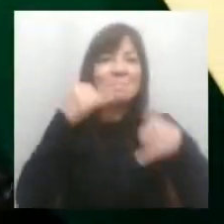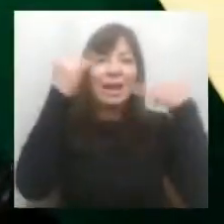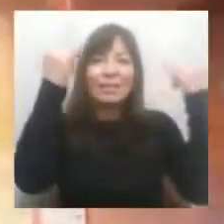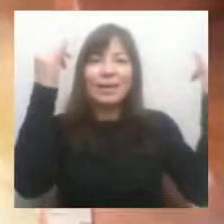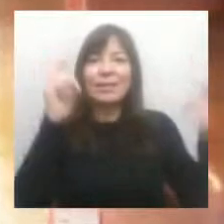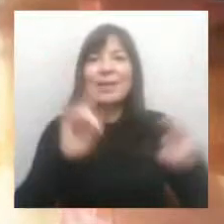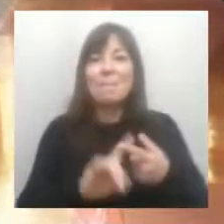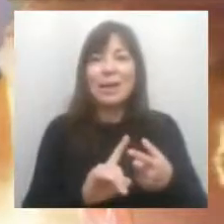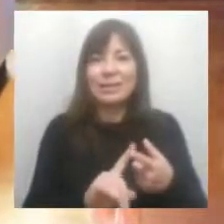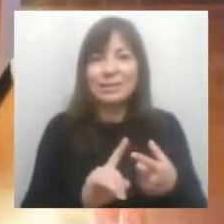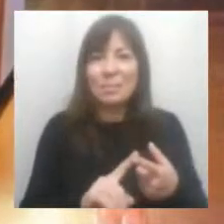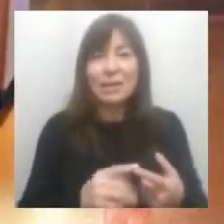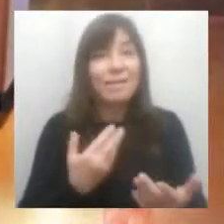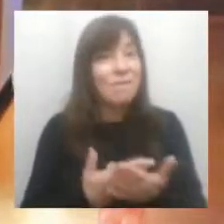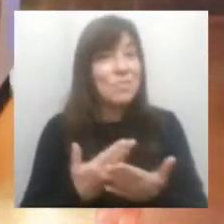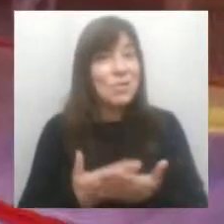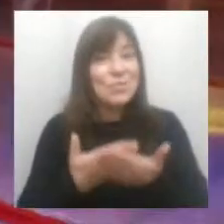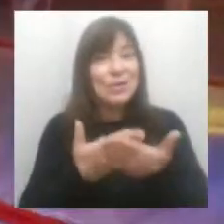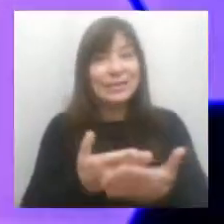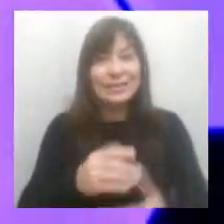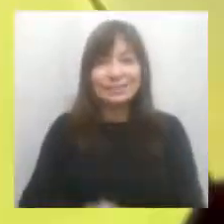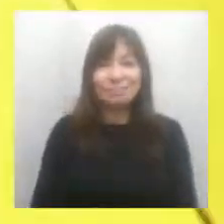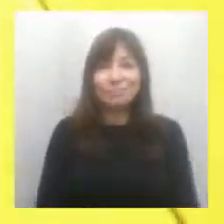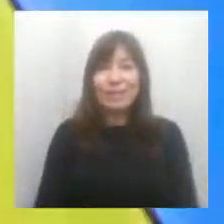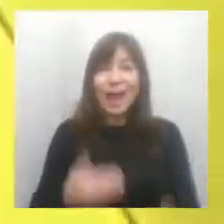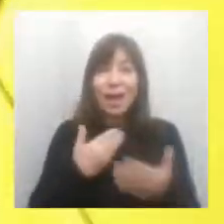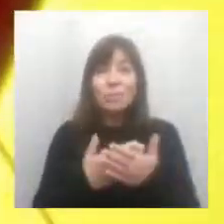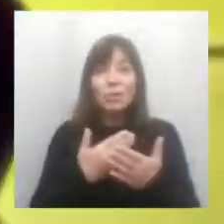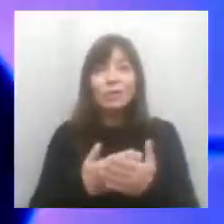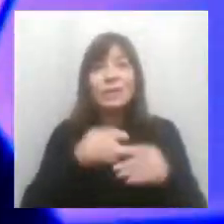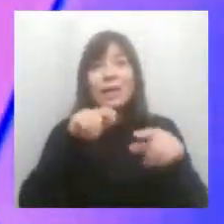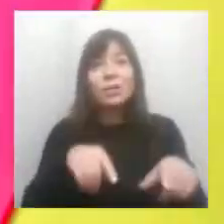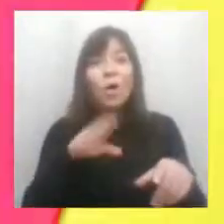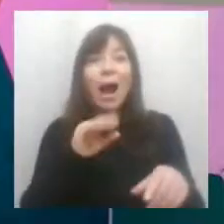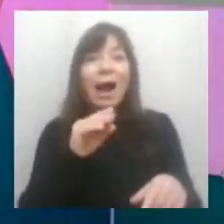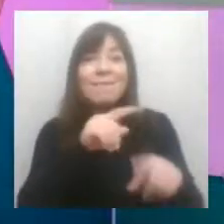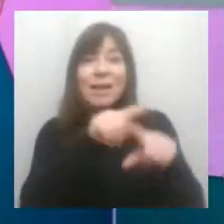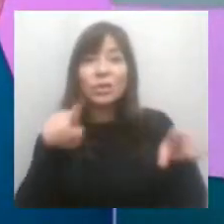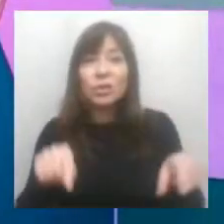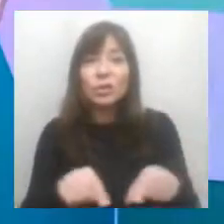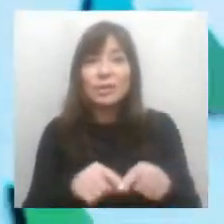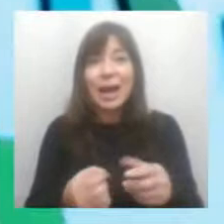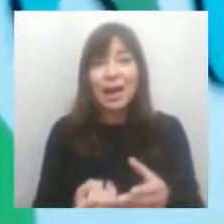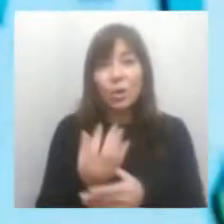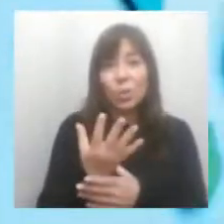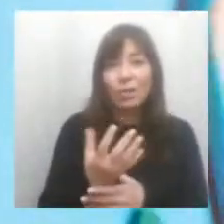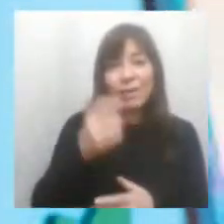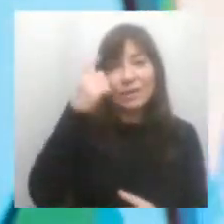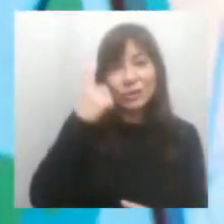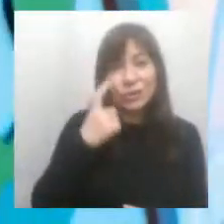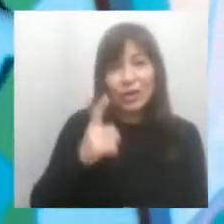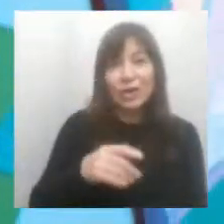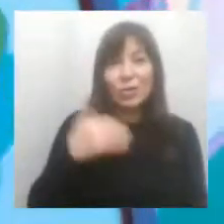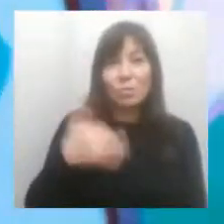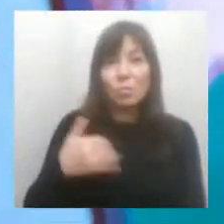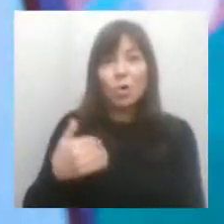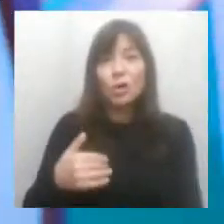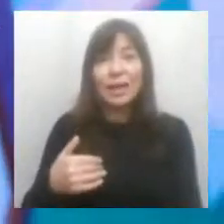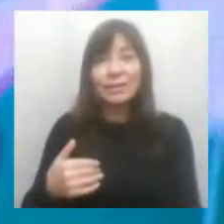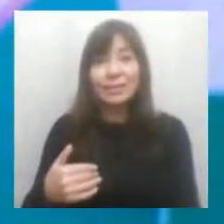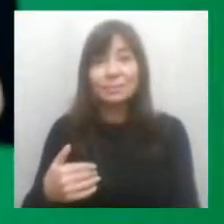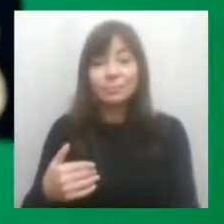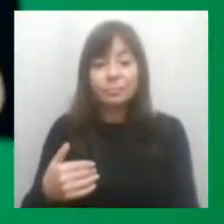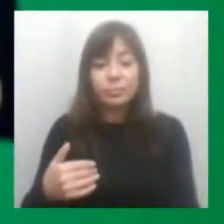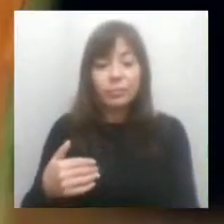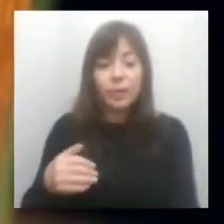entretenida. Esa es la propuesta. Oye, Pame, y aprovechando que estamos hablando de esta sala nueva, yo creo que sería importante darle a